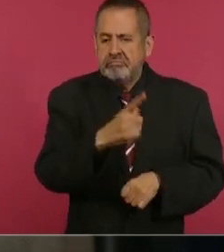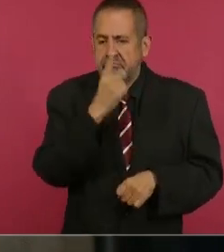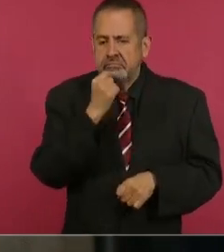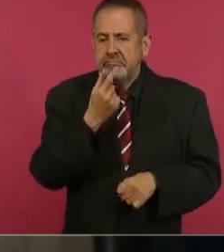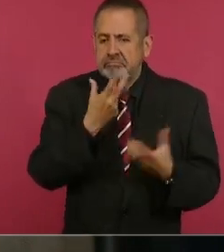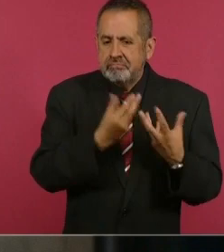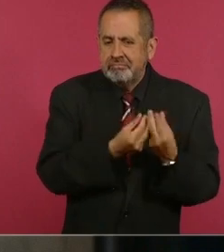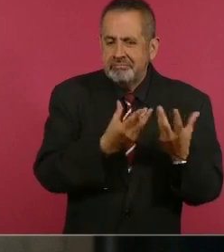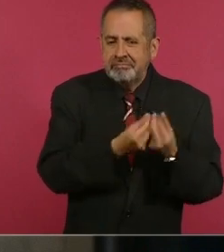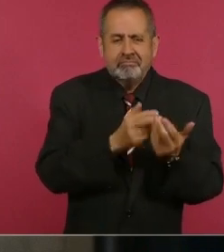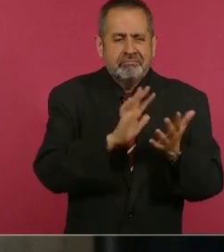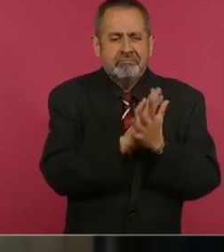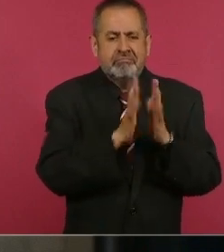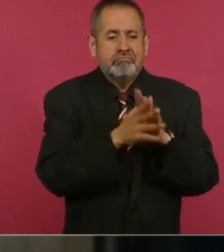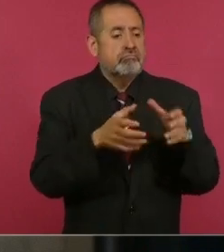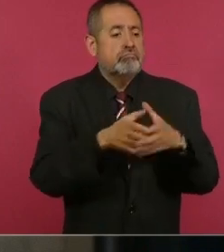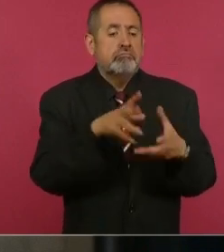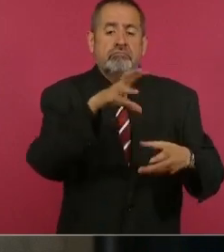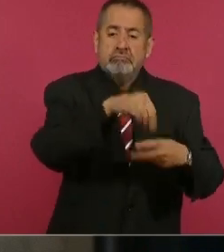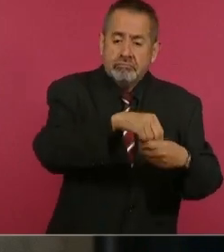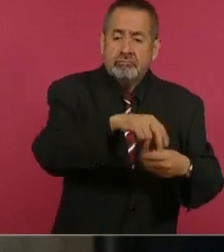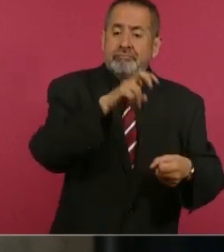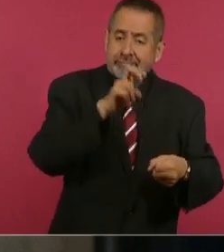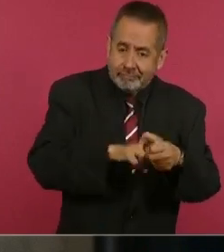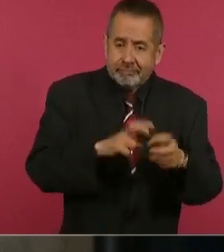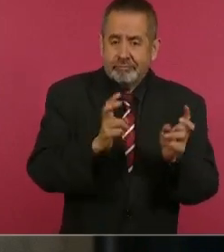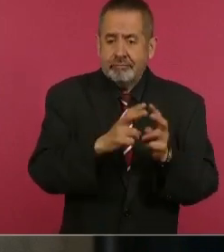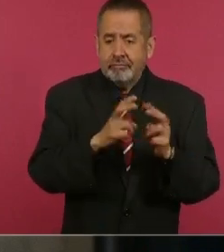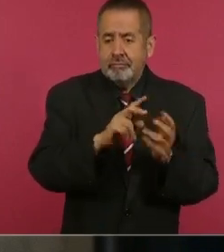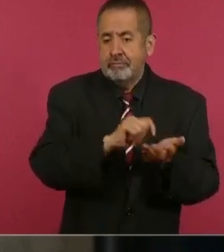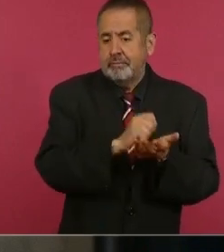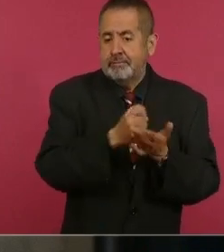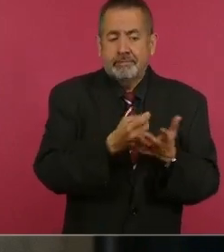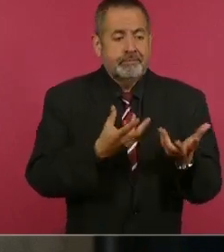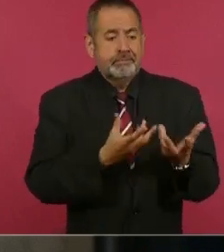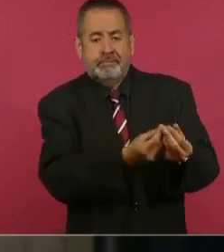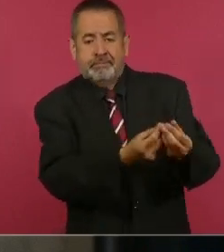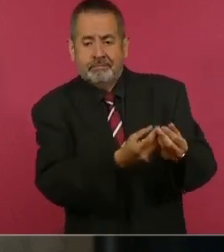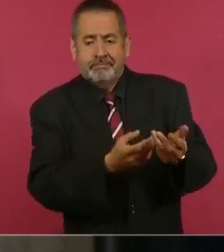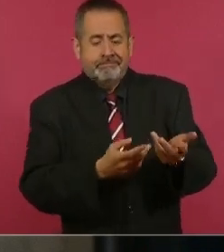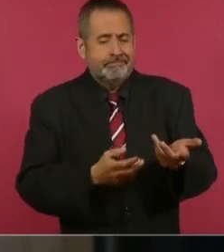gente, todos están trabajando en Tamaulipas. Además,